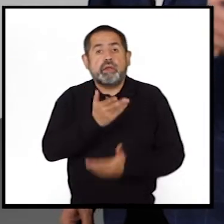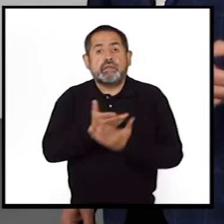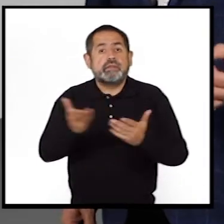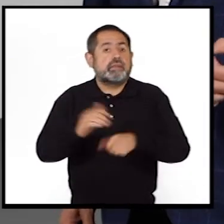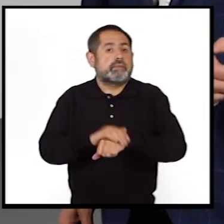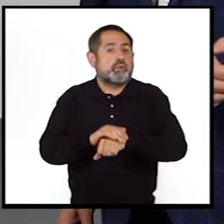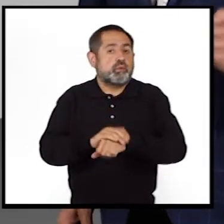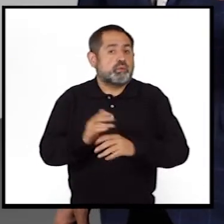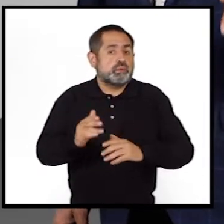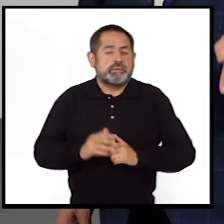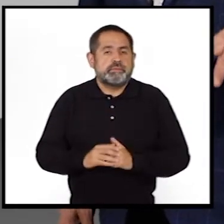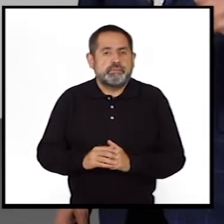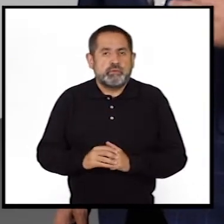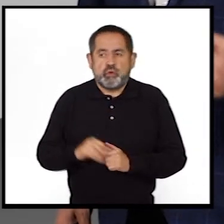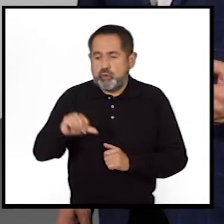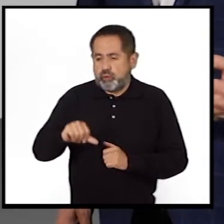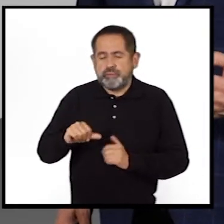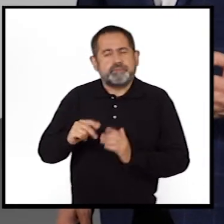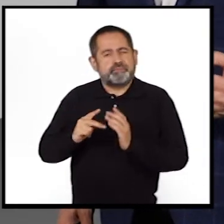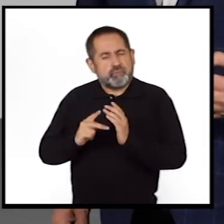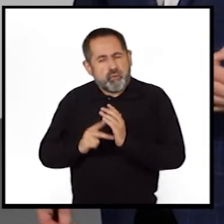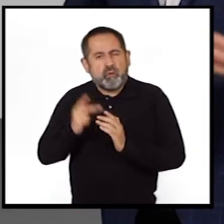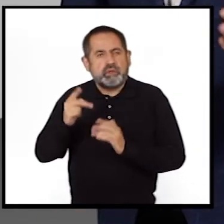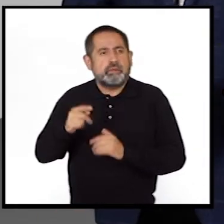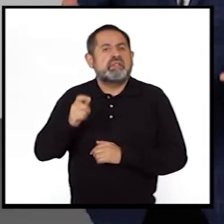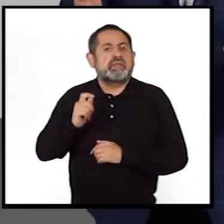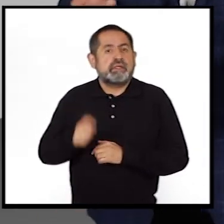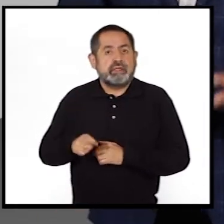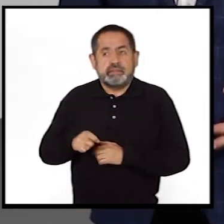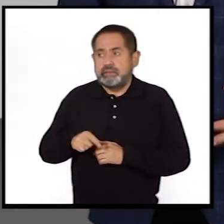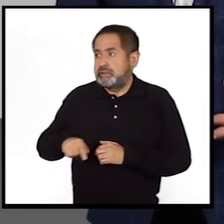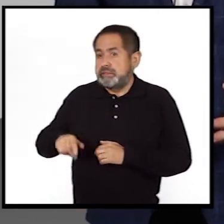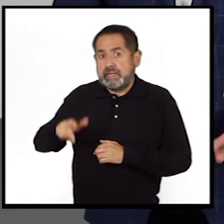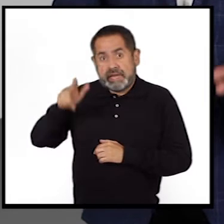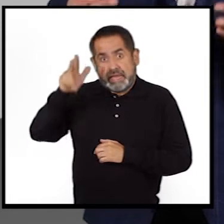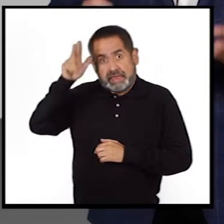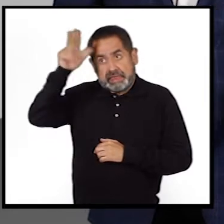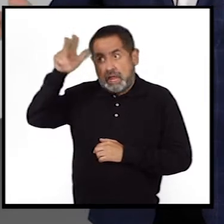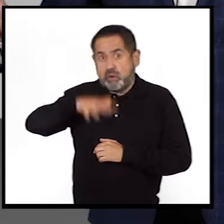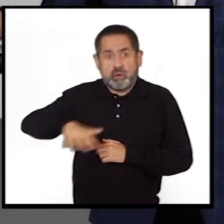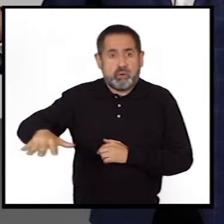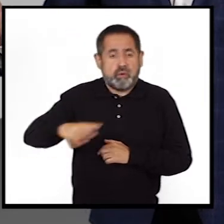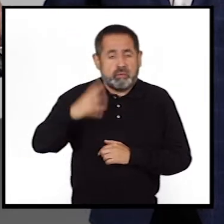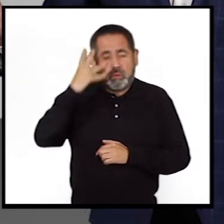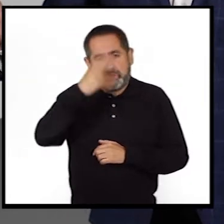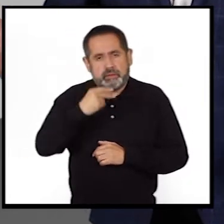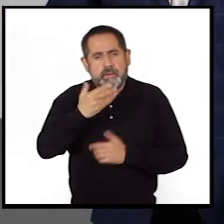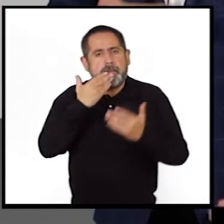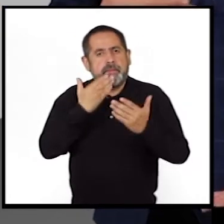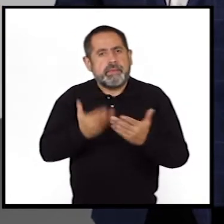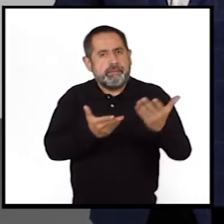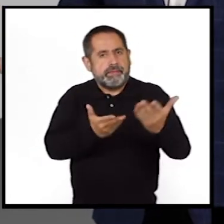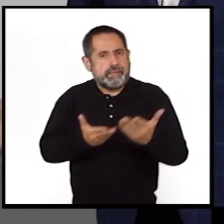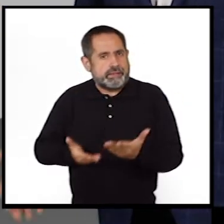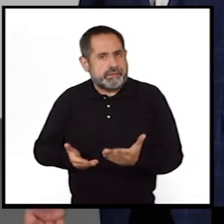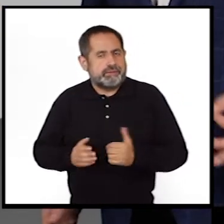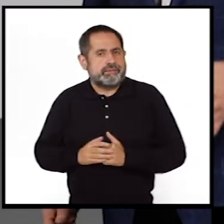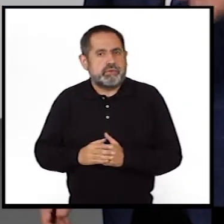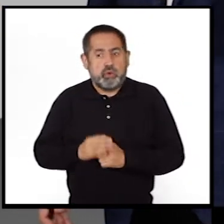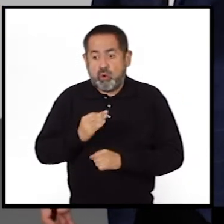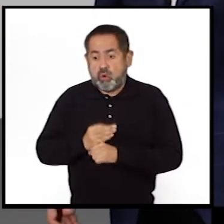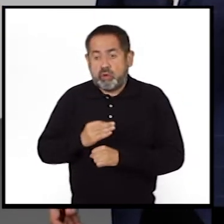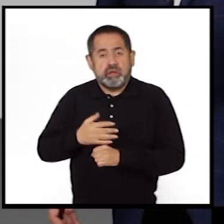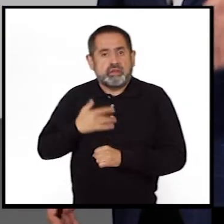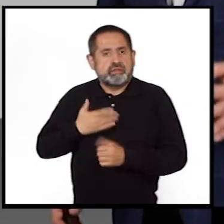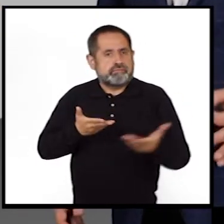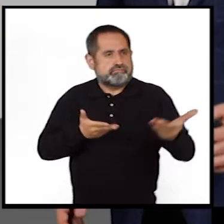Amigas y amigos, hoy nuevamente les damos la bienvenida a nuestro bello estado de Hidalgo. Para nosotros es un placer